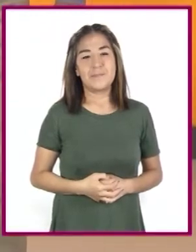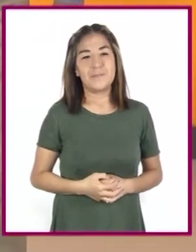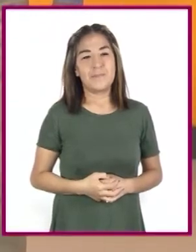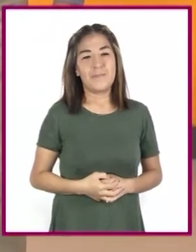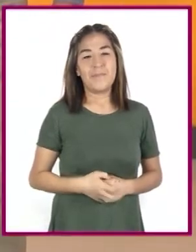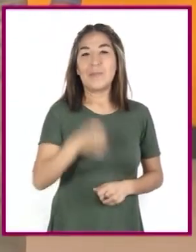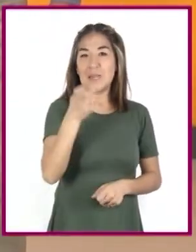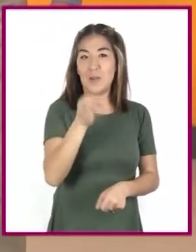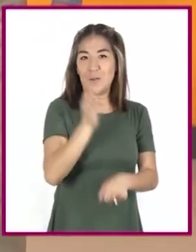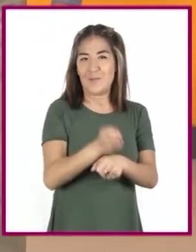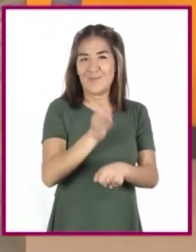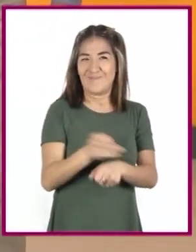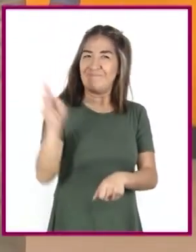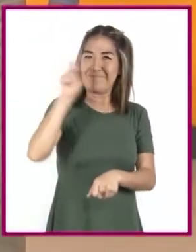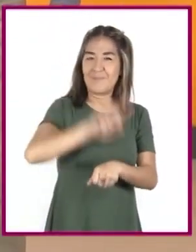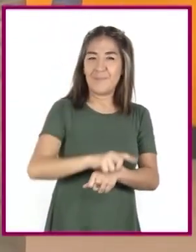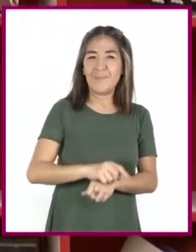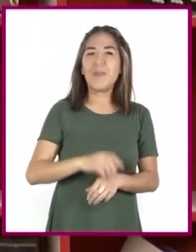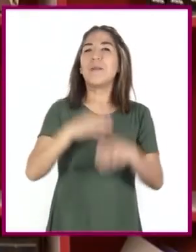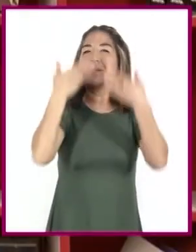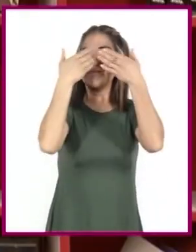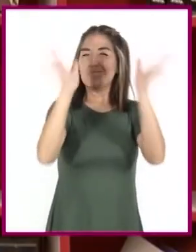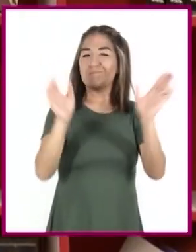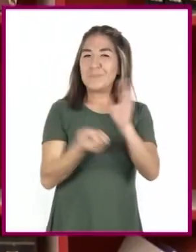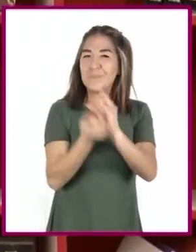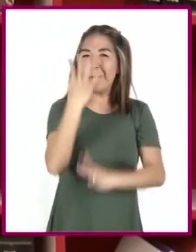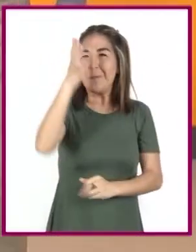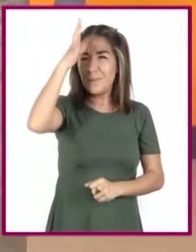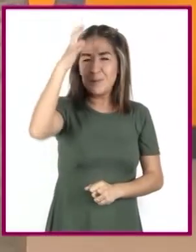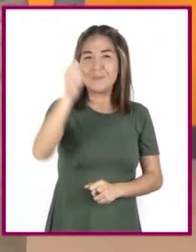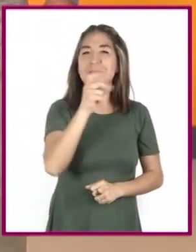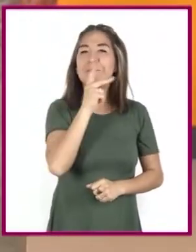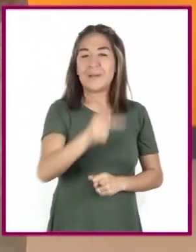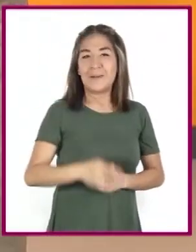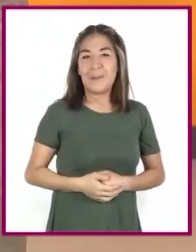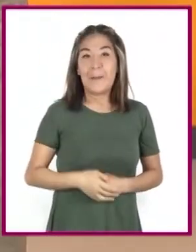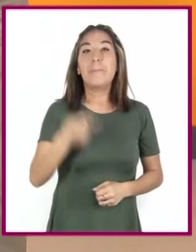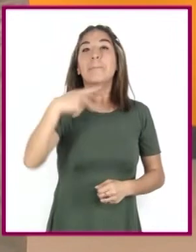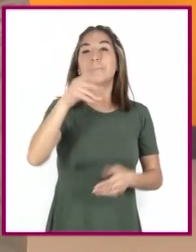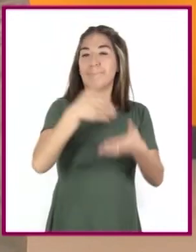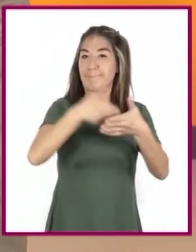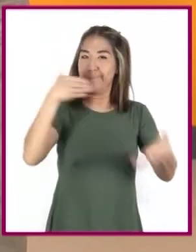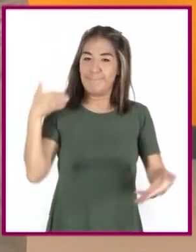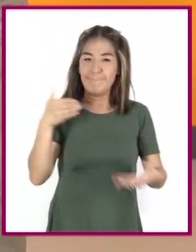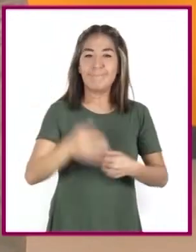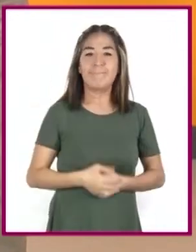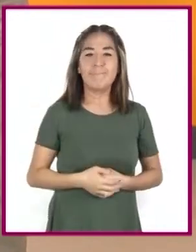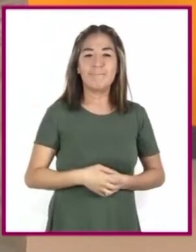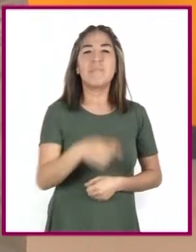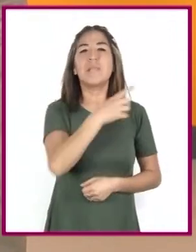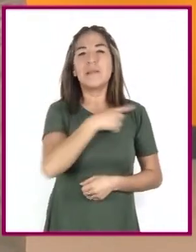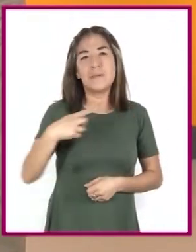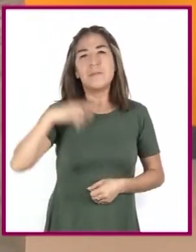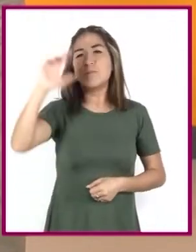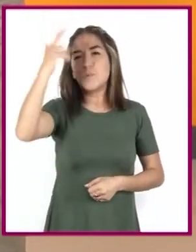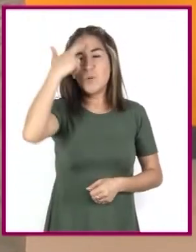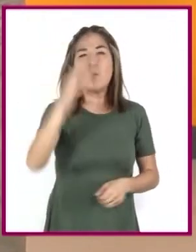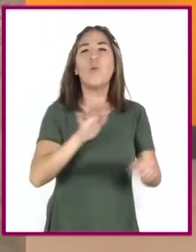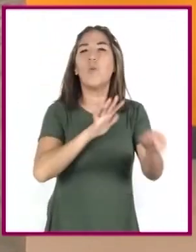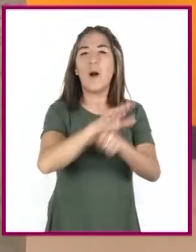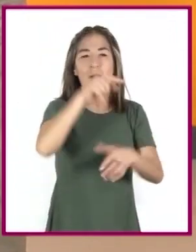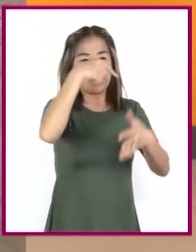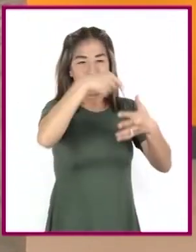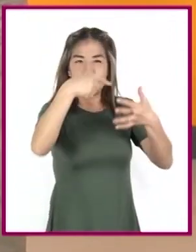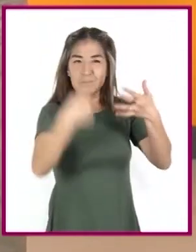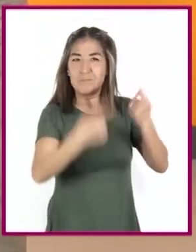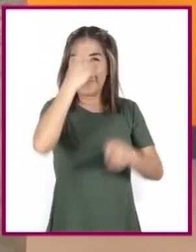En este día descubriremos un nuevo concepto, pero antes recordemos aquellos que formaron parte del aprendizaje